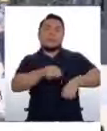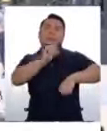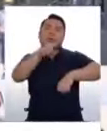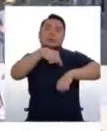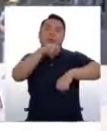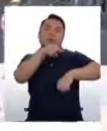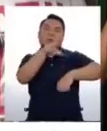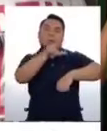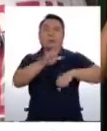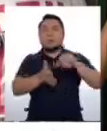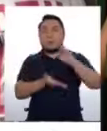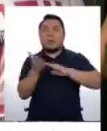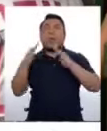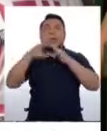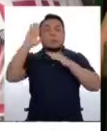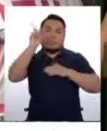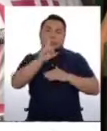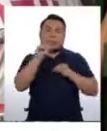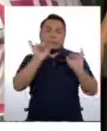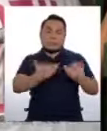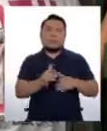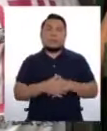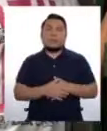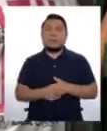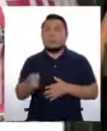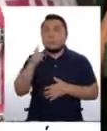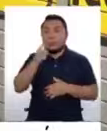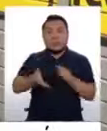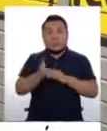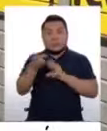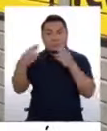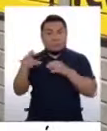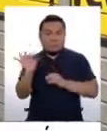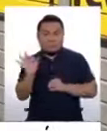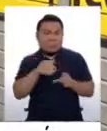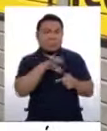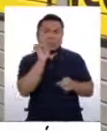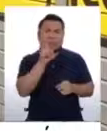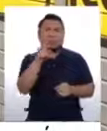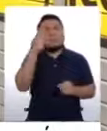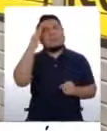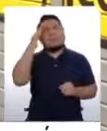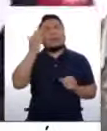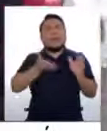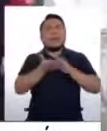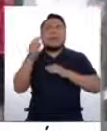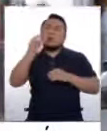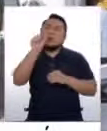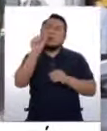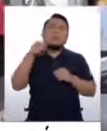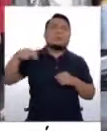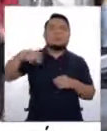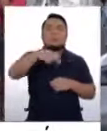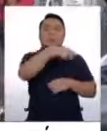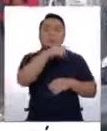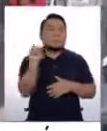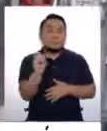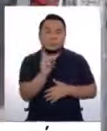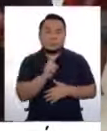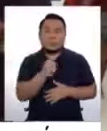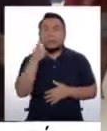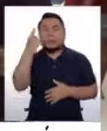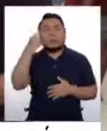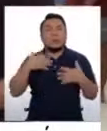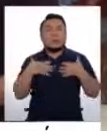siendo conducidos a la comisaría. Si no necesita ir al mercado o al banco, pero piensa salir, es mejor permanecer en casa para salvaguardar